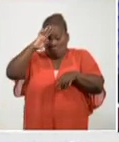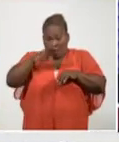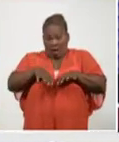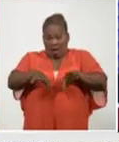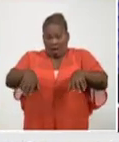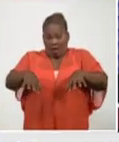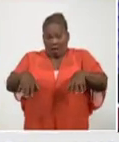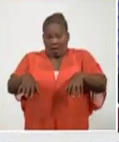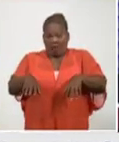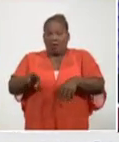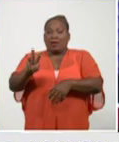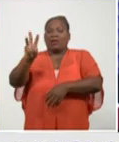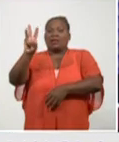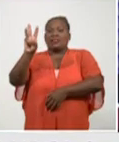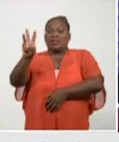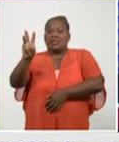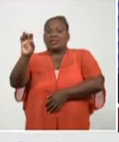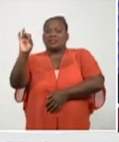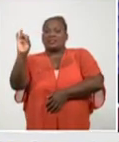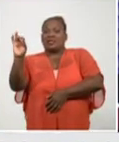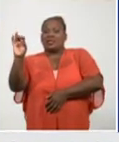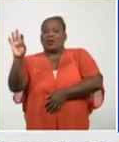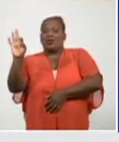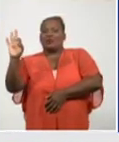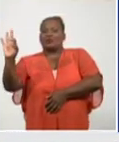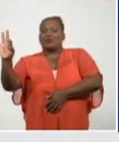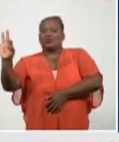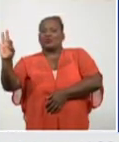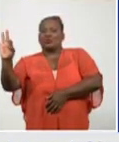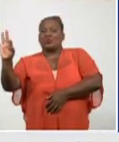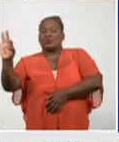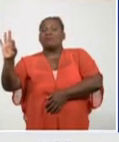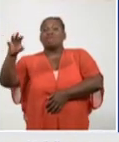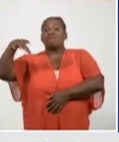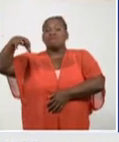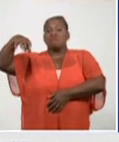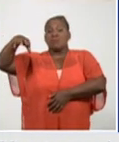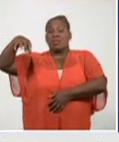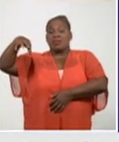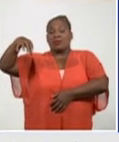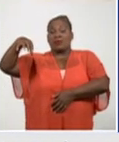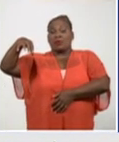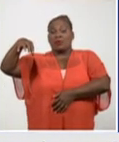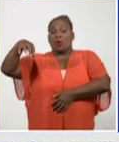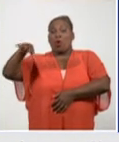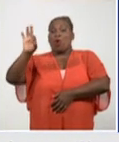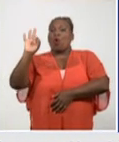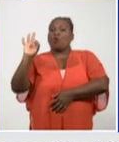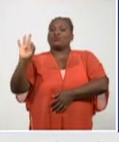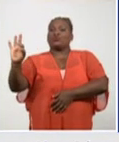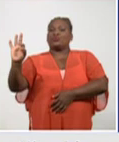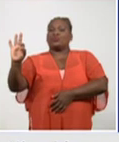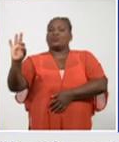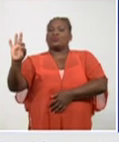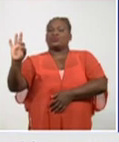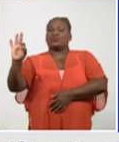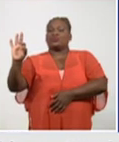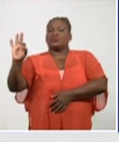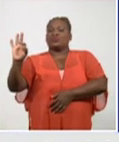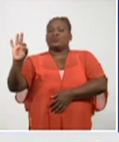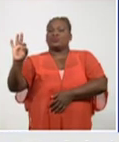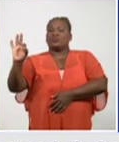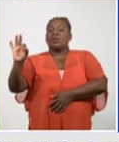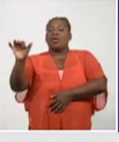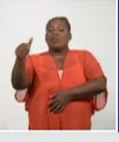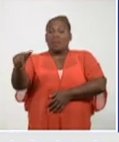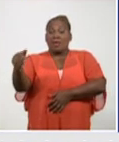son 378. De Pinar del Río son 8, del municipio Pinar 7